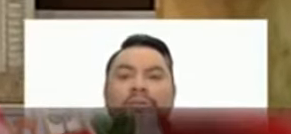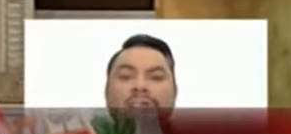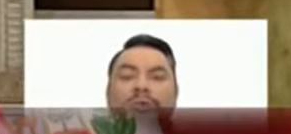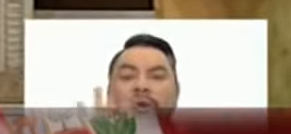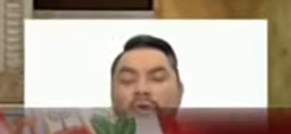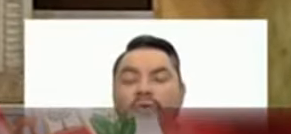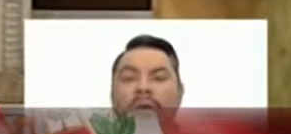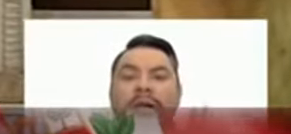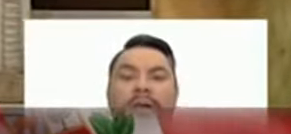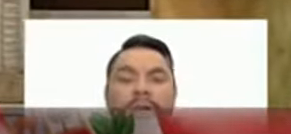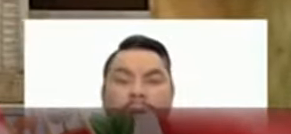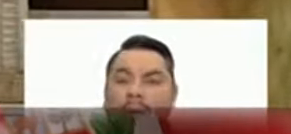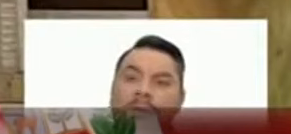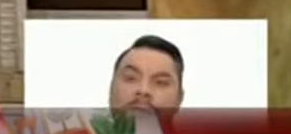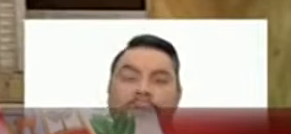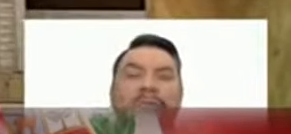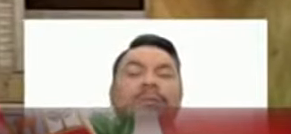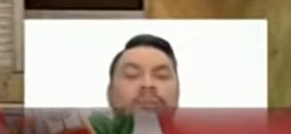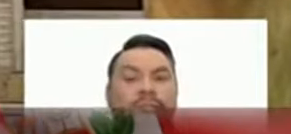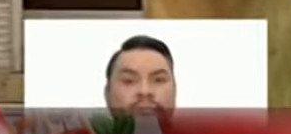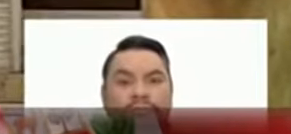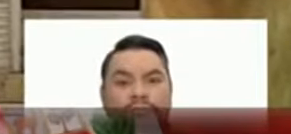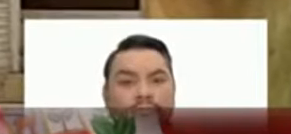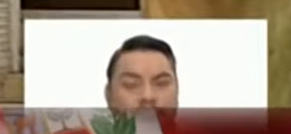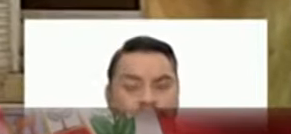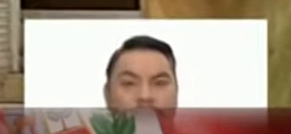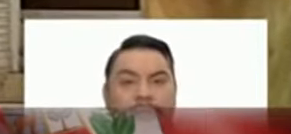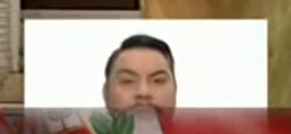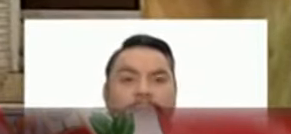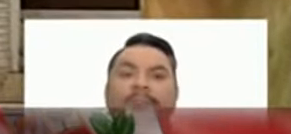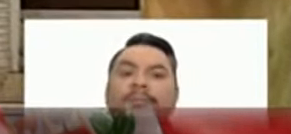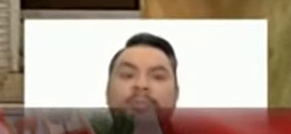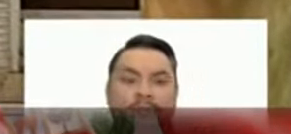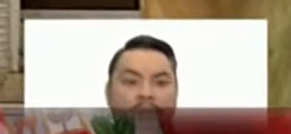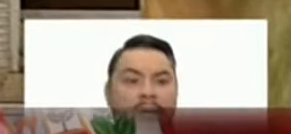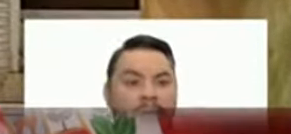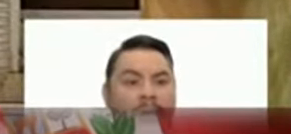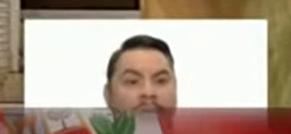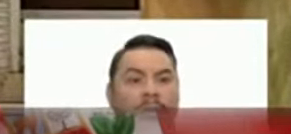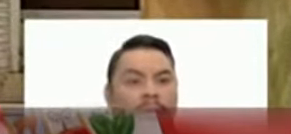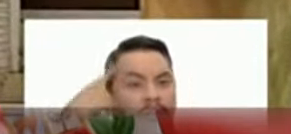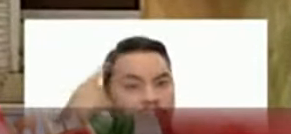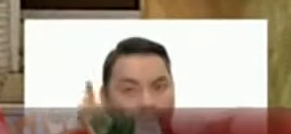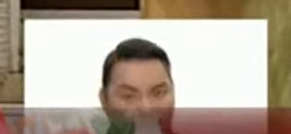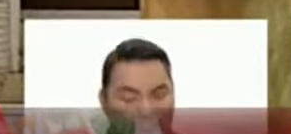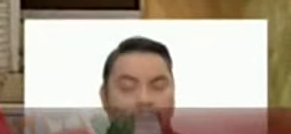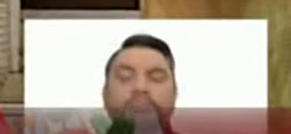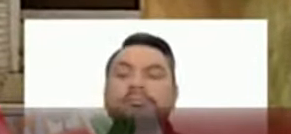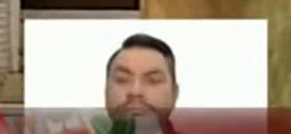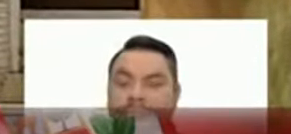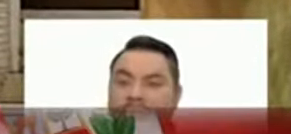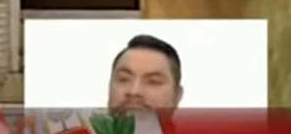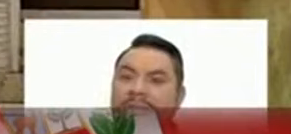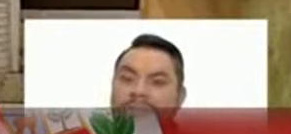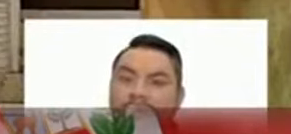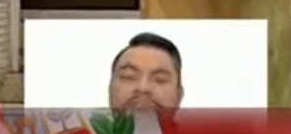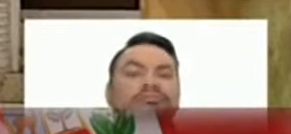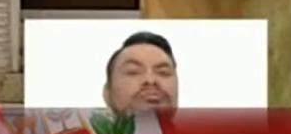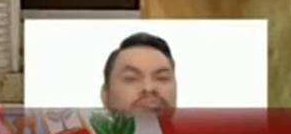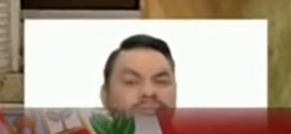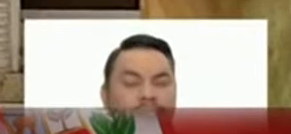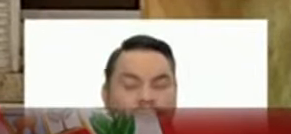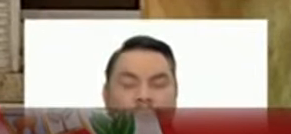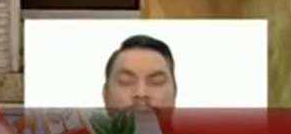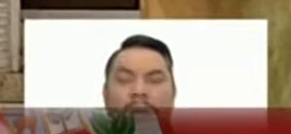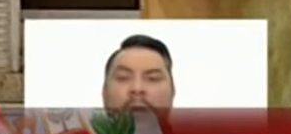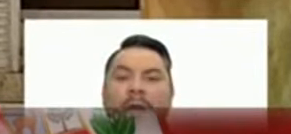29.158, Ley Orgánica del Poder Ejecutivo, y, estando a lo acordado, se resuelve, artículo